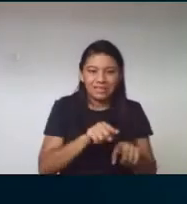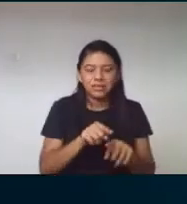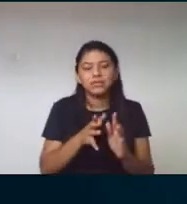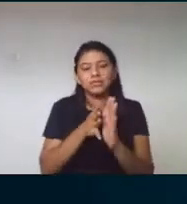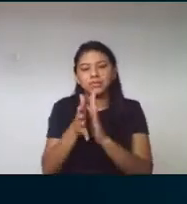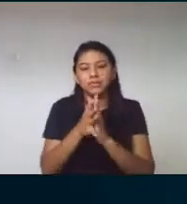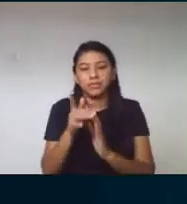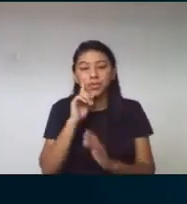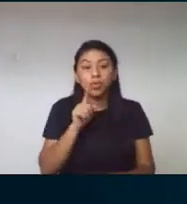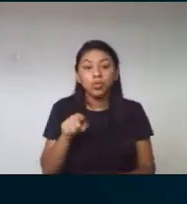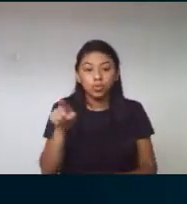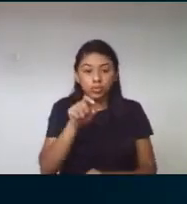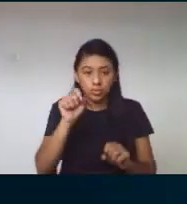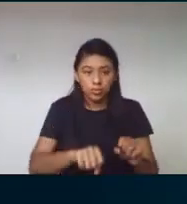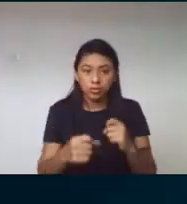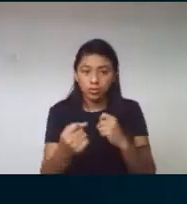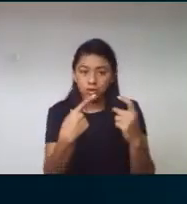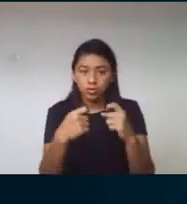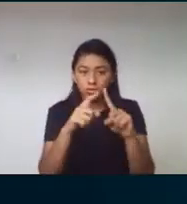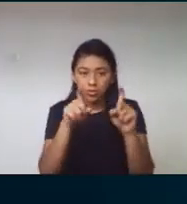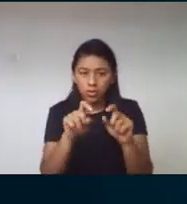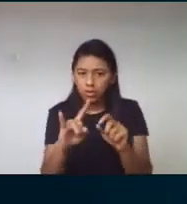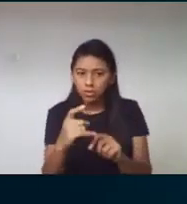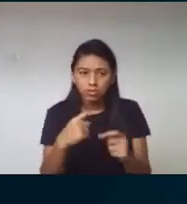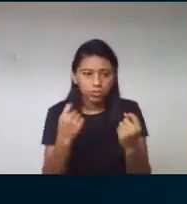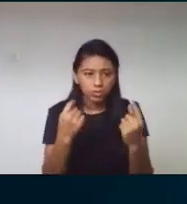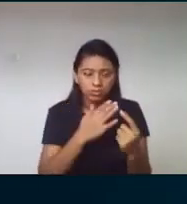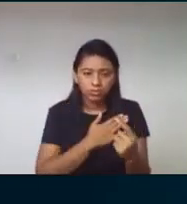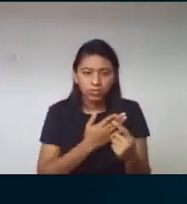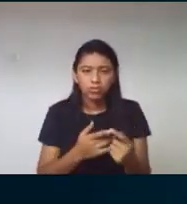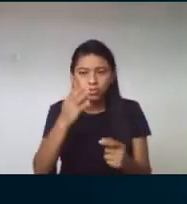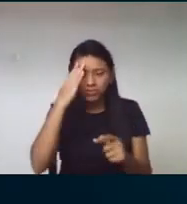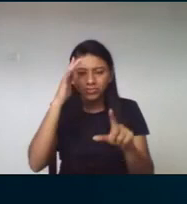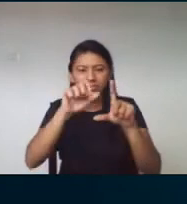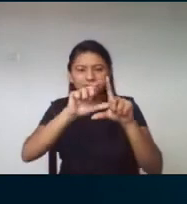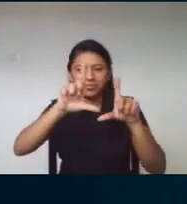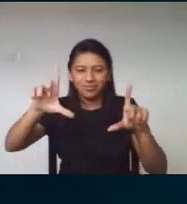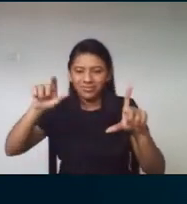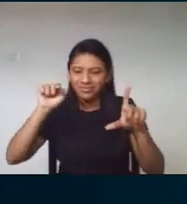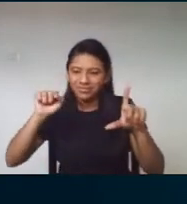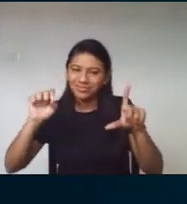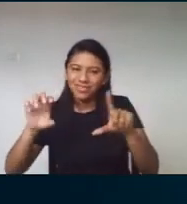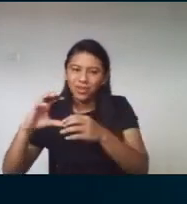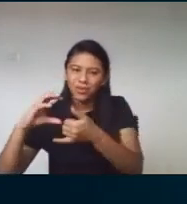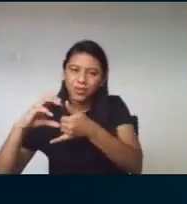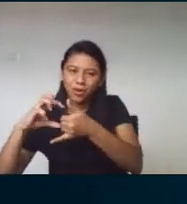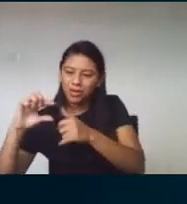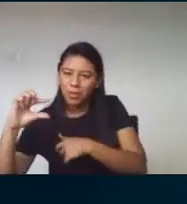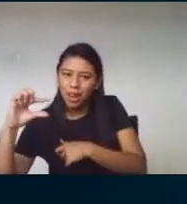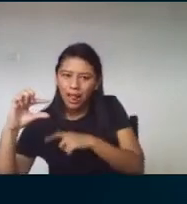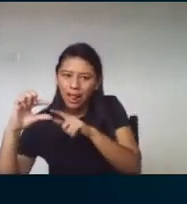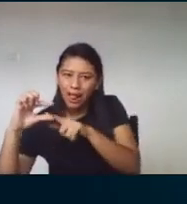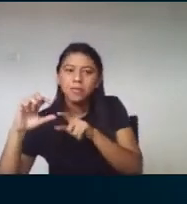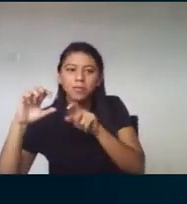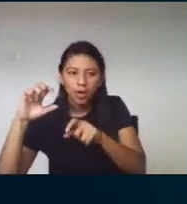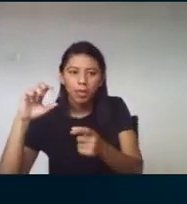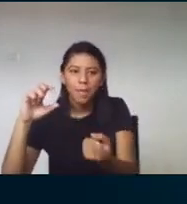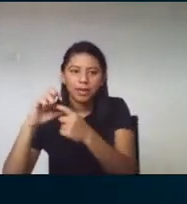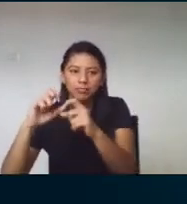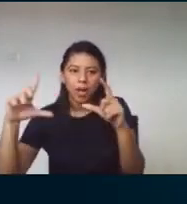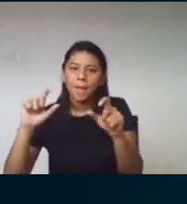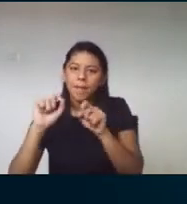pantalla. Bueno, para comenzar nos presentamos. Mi nombre es Andrés Pinilla, hago parte de una empresa que se llama Isagen y